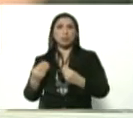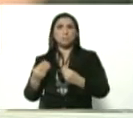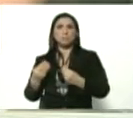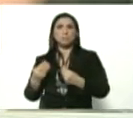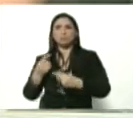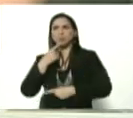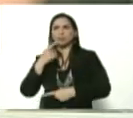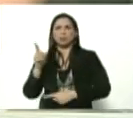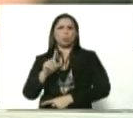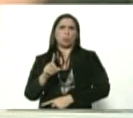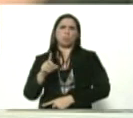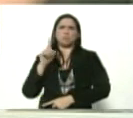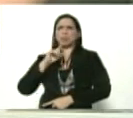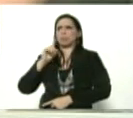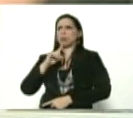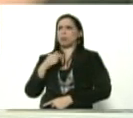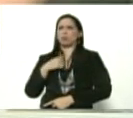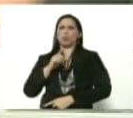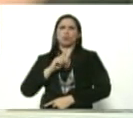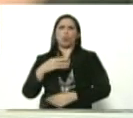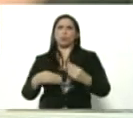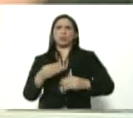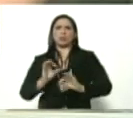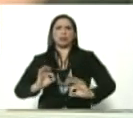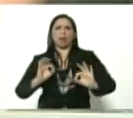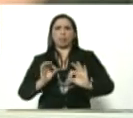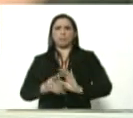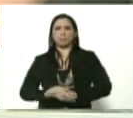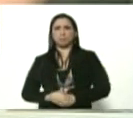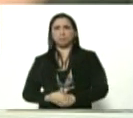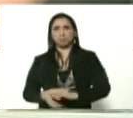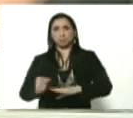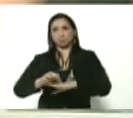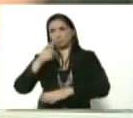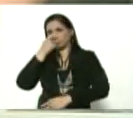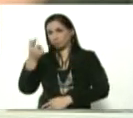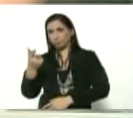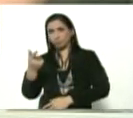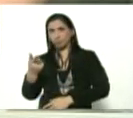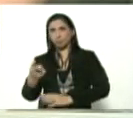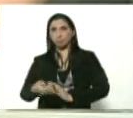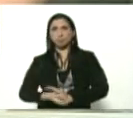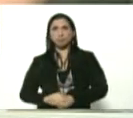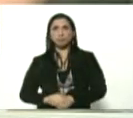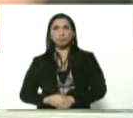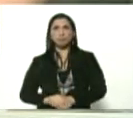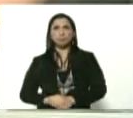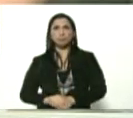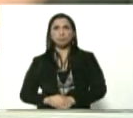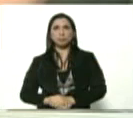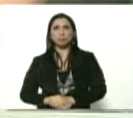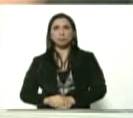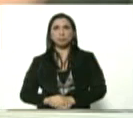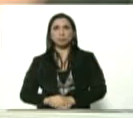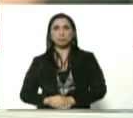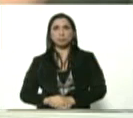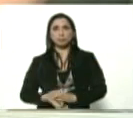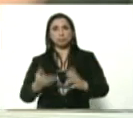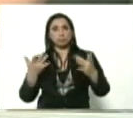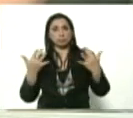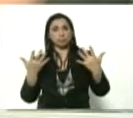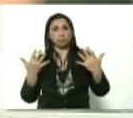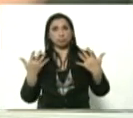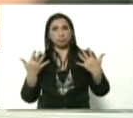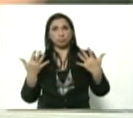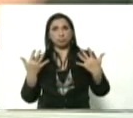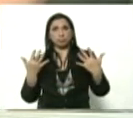manos como Pilatos y dejar esto en manos